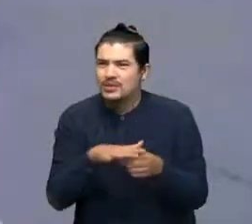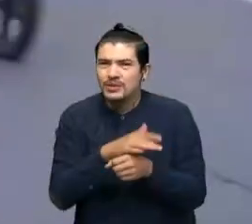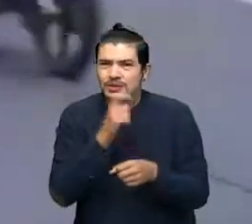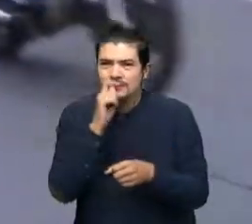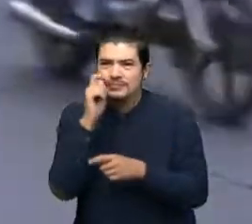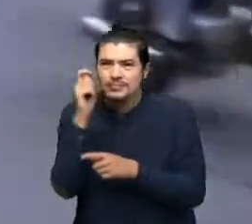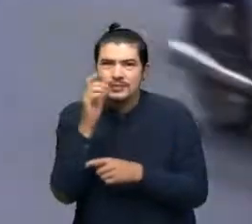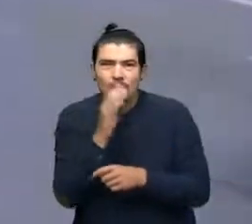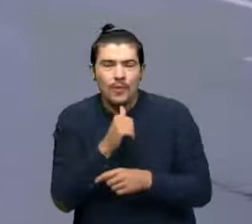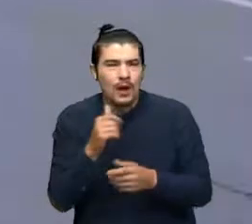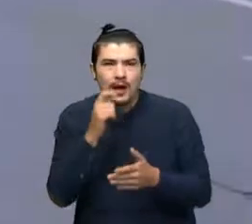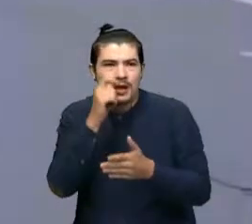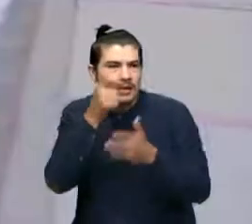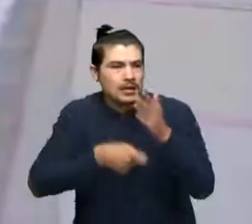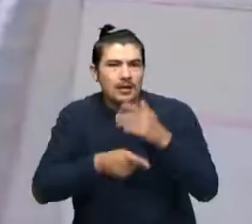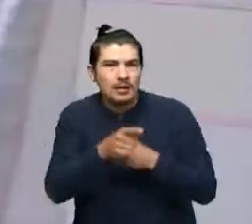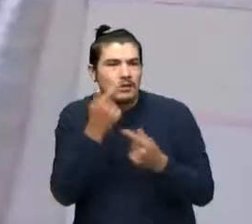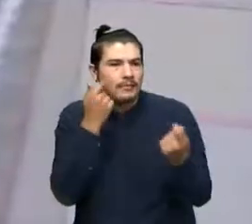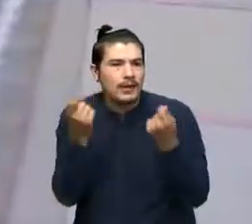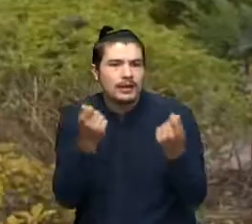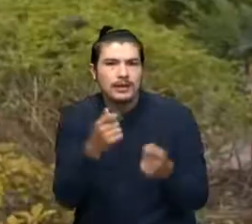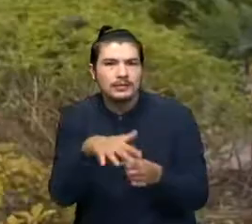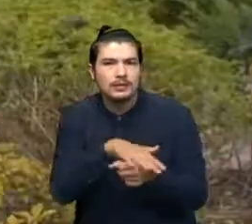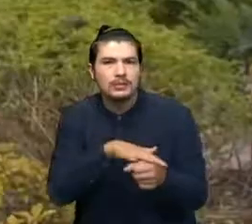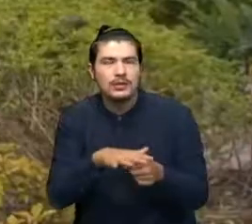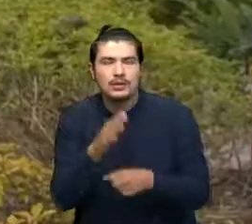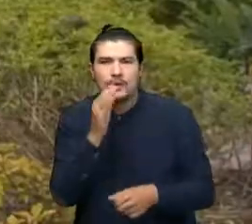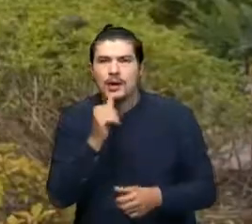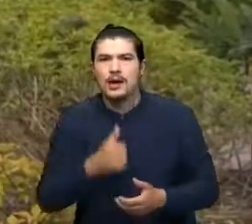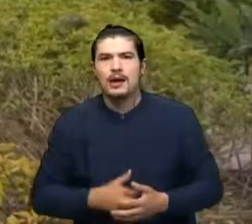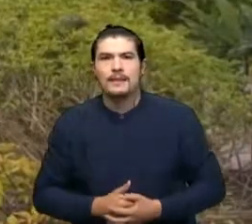existe ningún control sancionatorio que regule la situación.